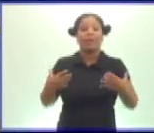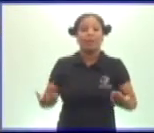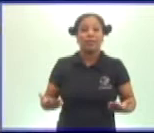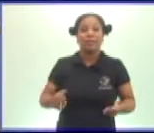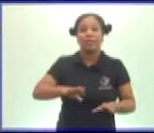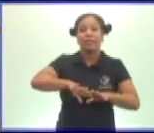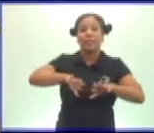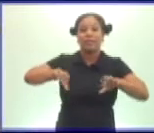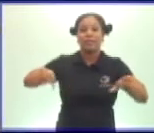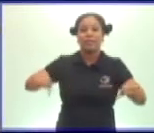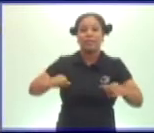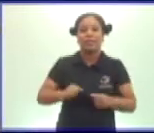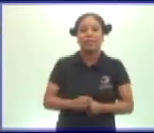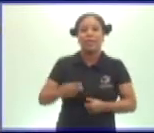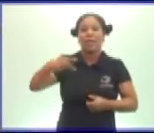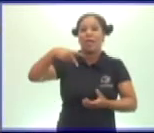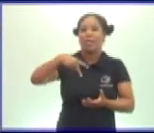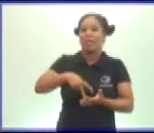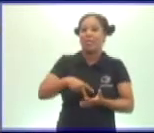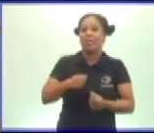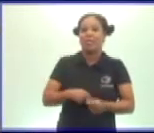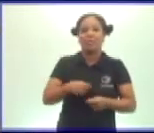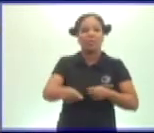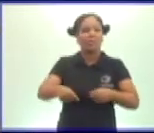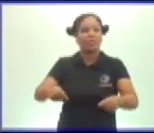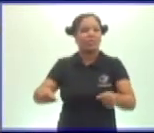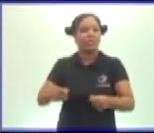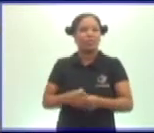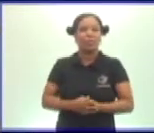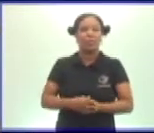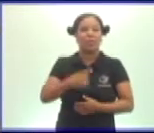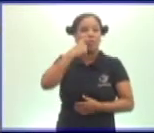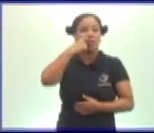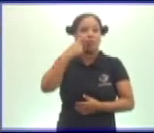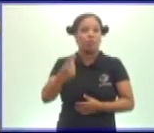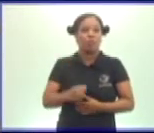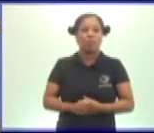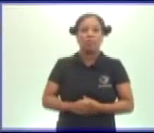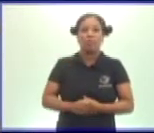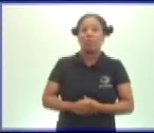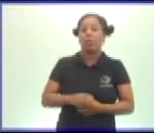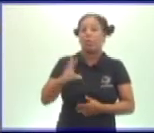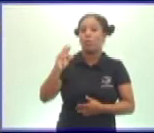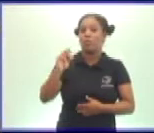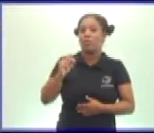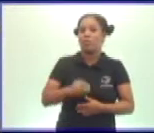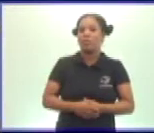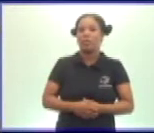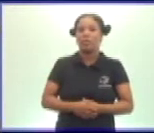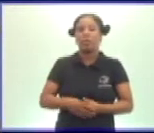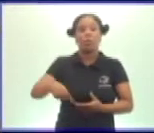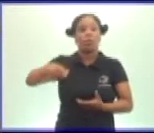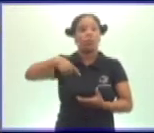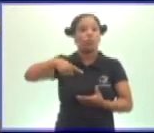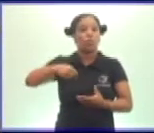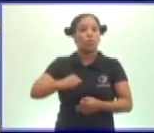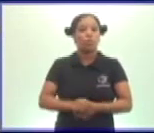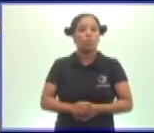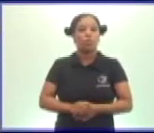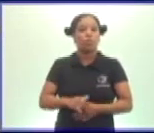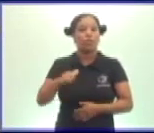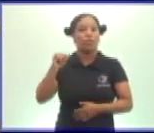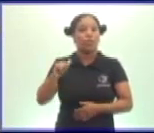distribuirse dentro de la fase dispersante, la vamos a conocer o vamos a definir como soluto. Y la